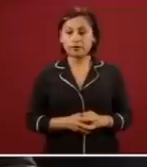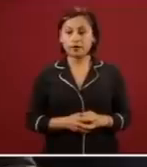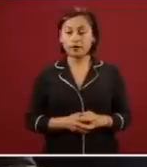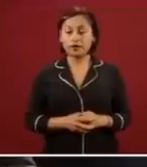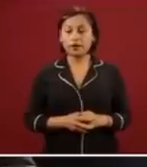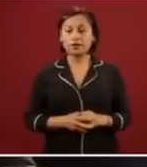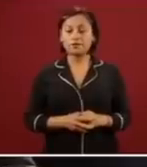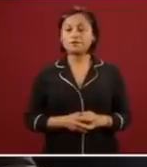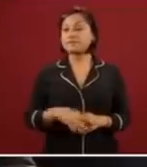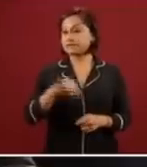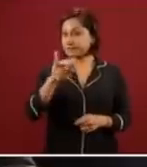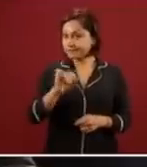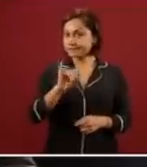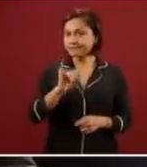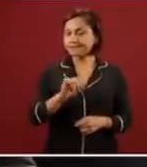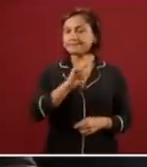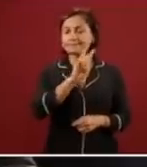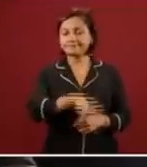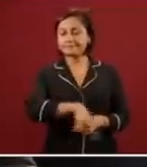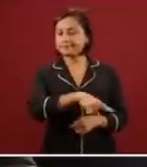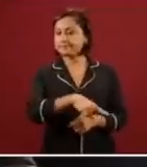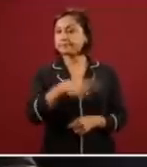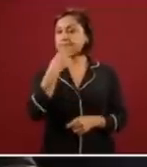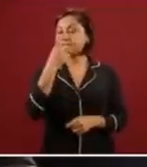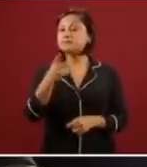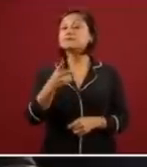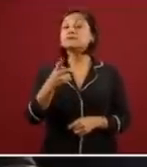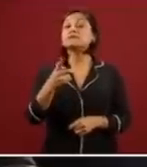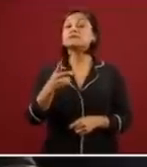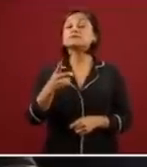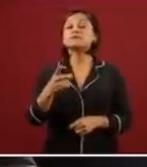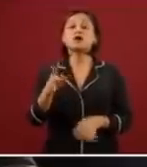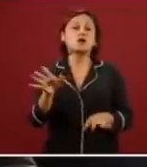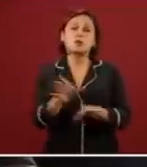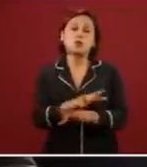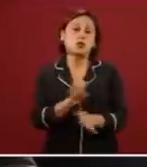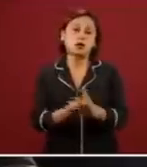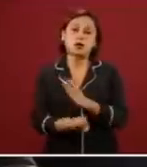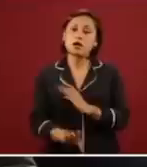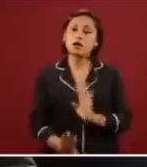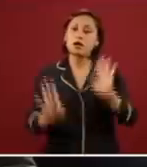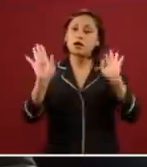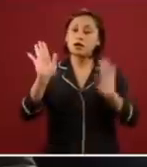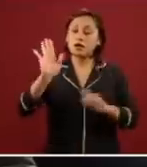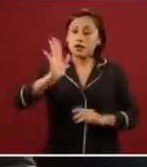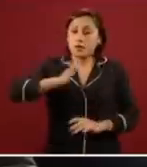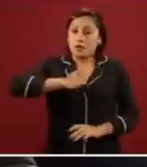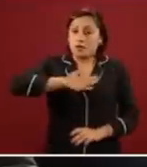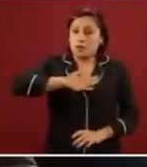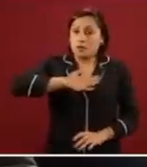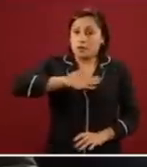Efectivamente, es de esos casos en donde, por un lado, los propios patrones pueden